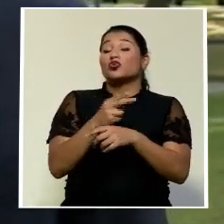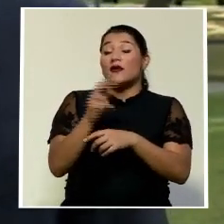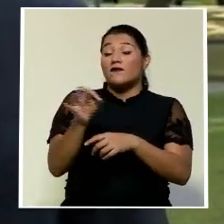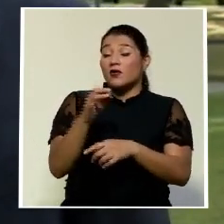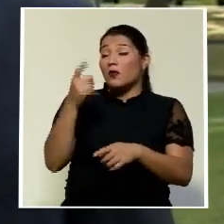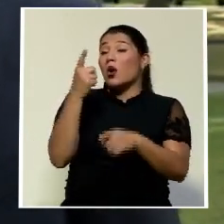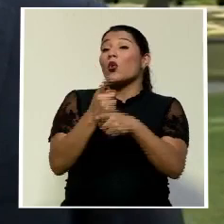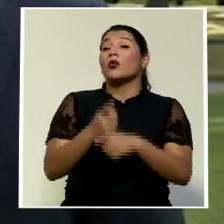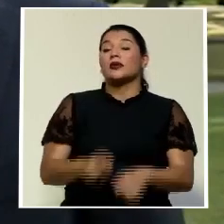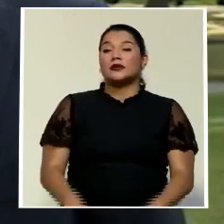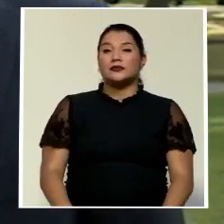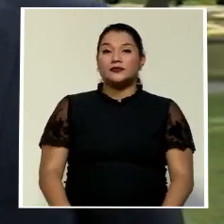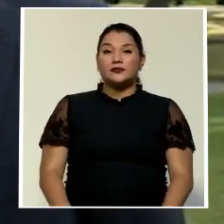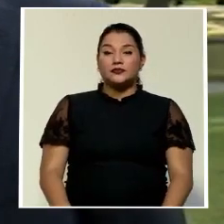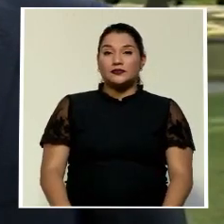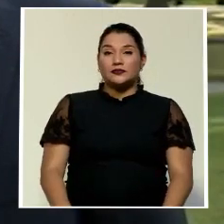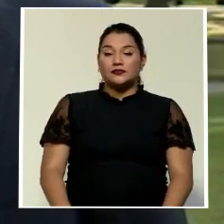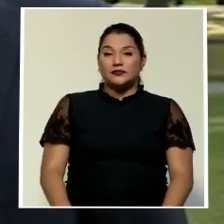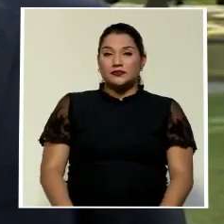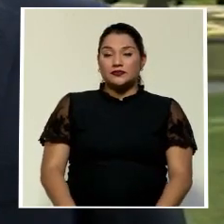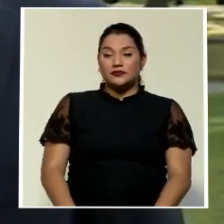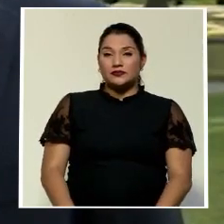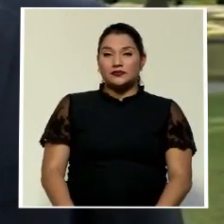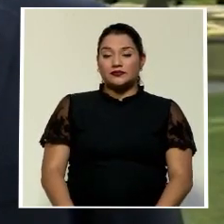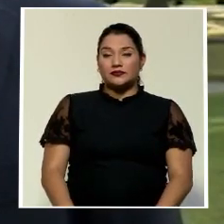Michel den un paso al frente.